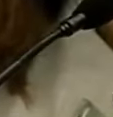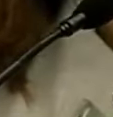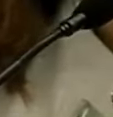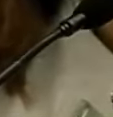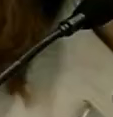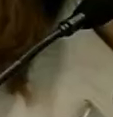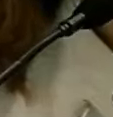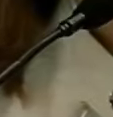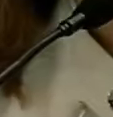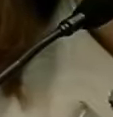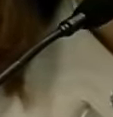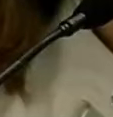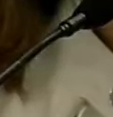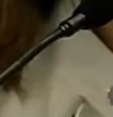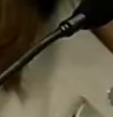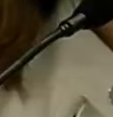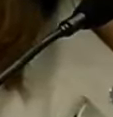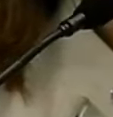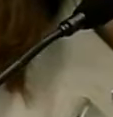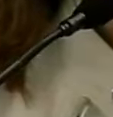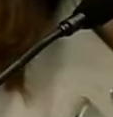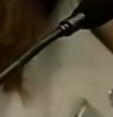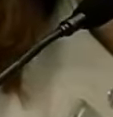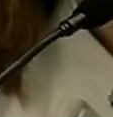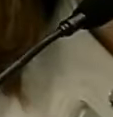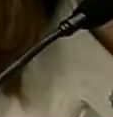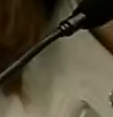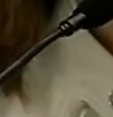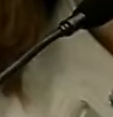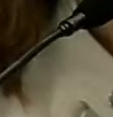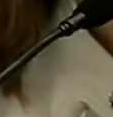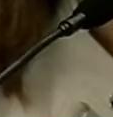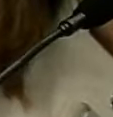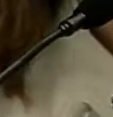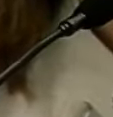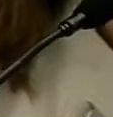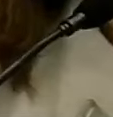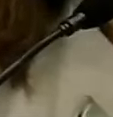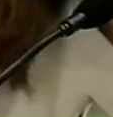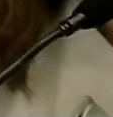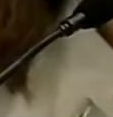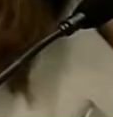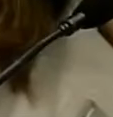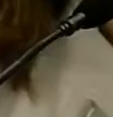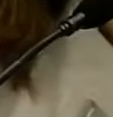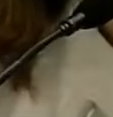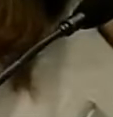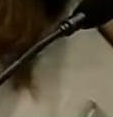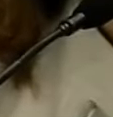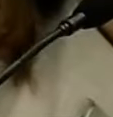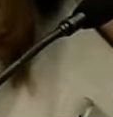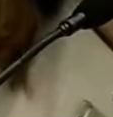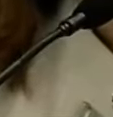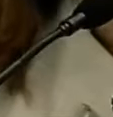de intentar sacarnos del camino de achicarles el negocio narcocriminal. Y comenzaron